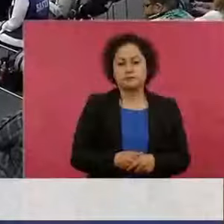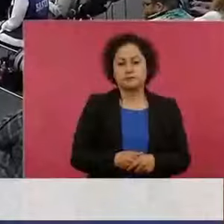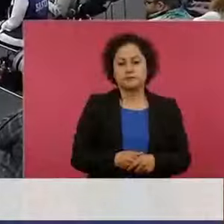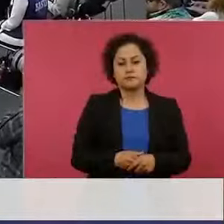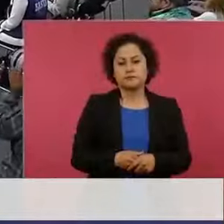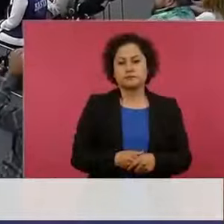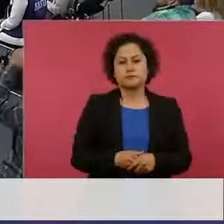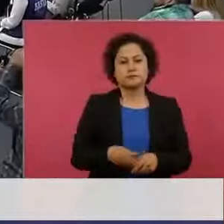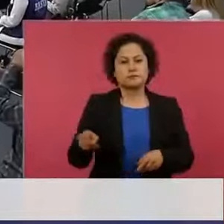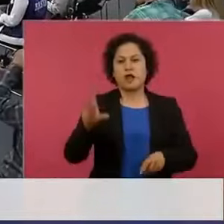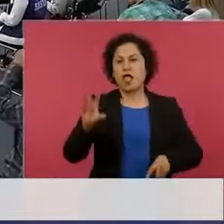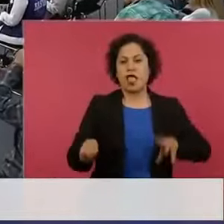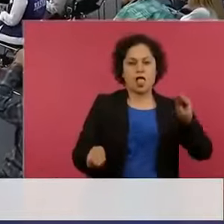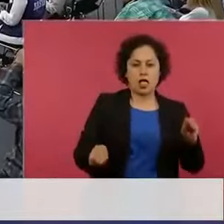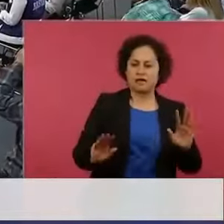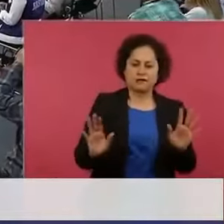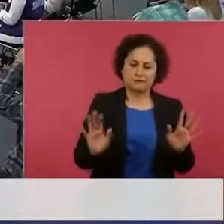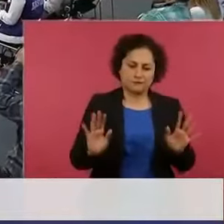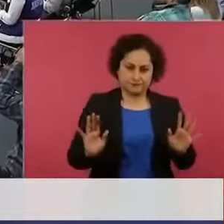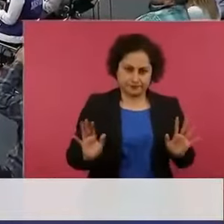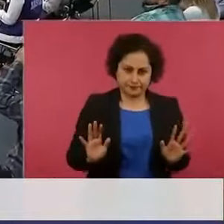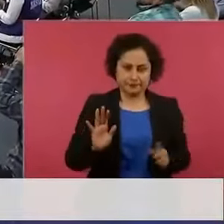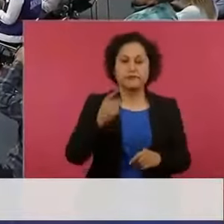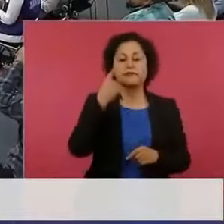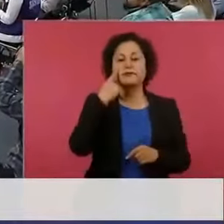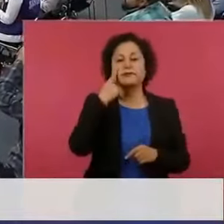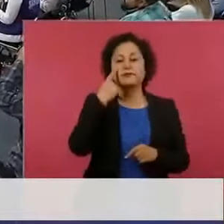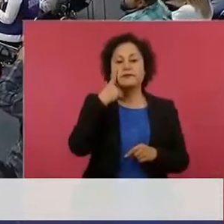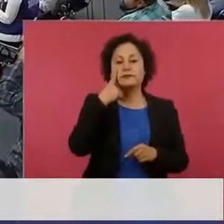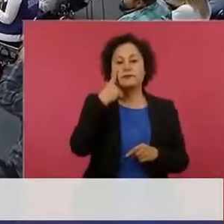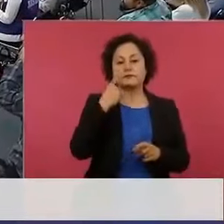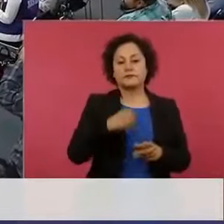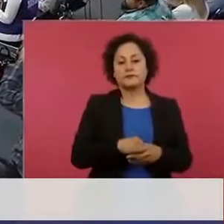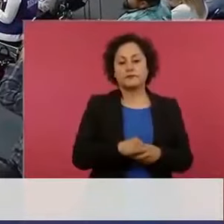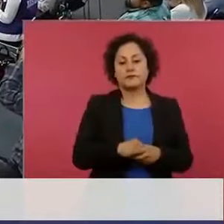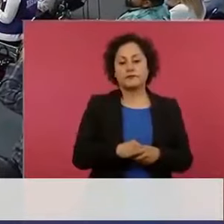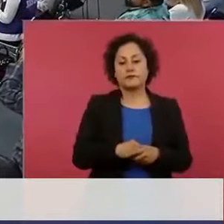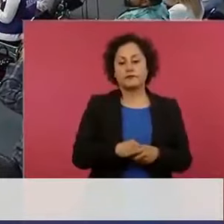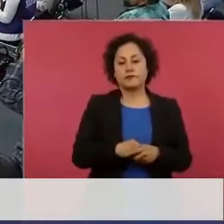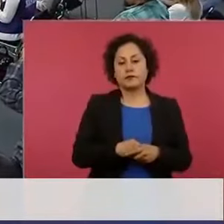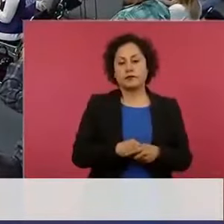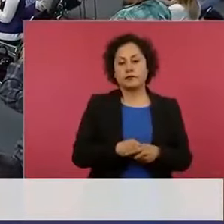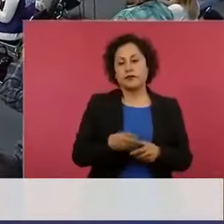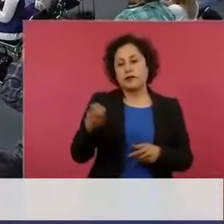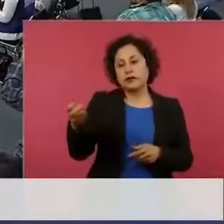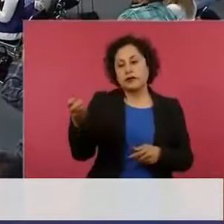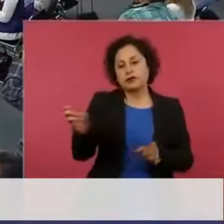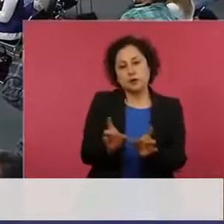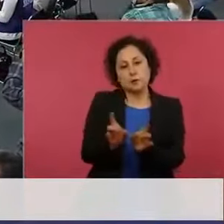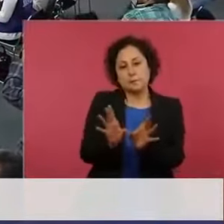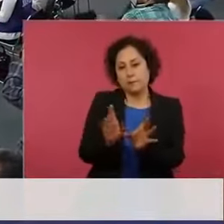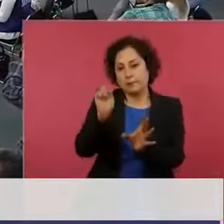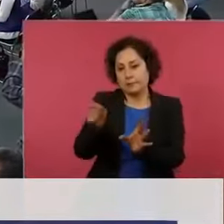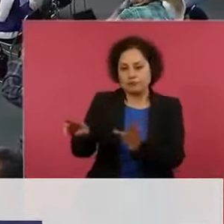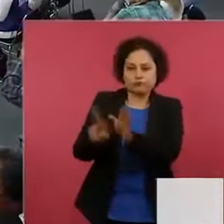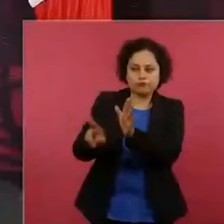aún con esto es que yo creo que este fue algo excepcional que